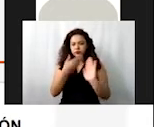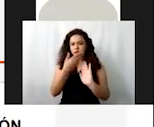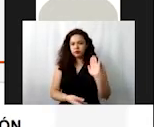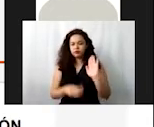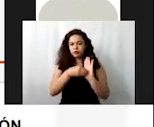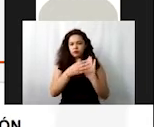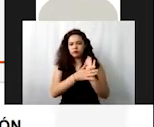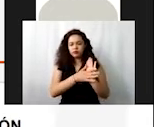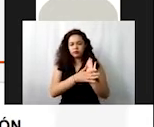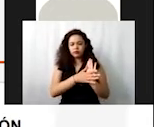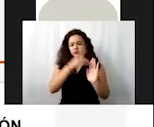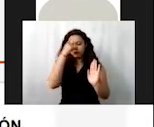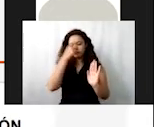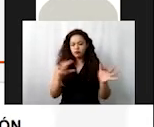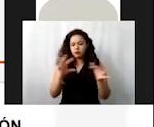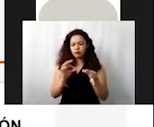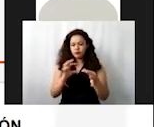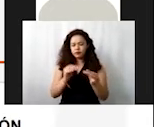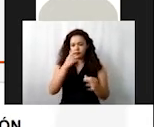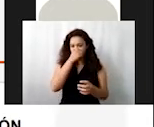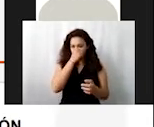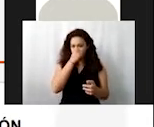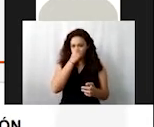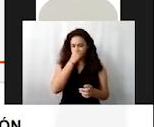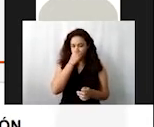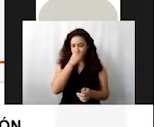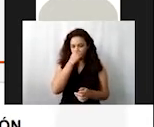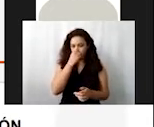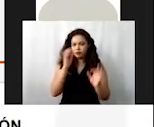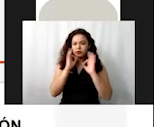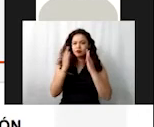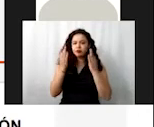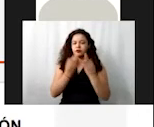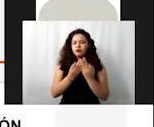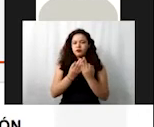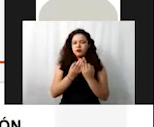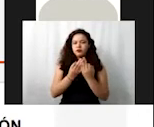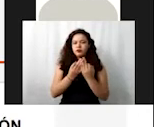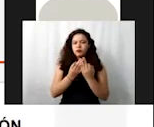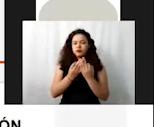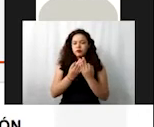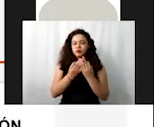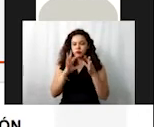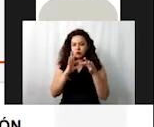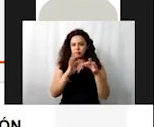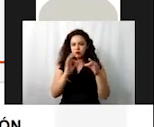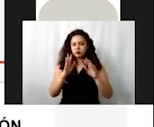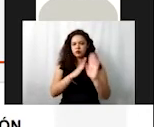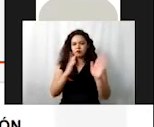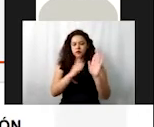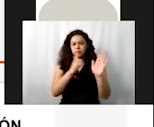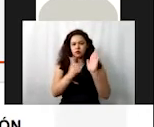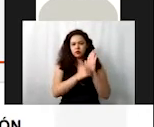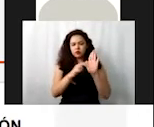se dan a conocer de manera enunciativa el marco legal en el que está inmerso la